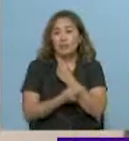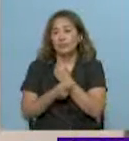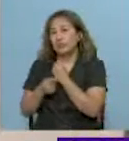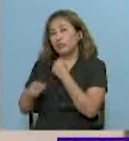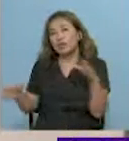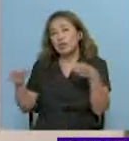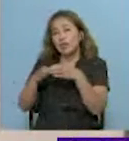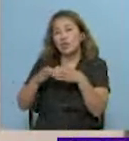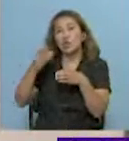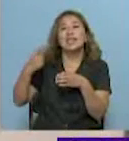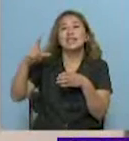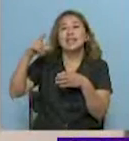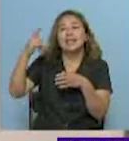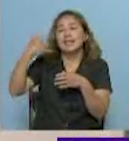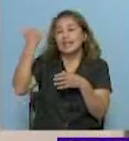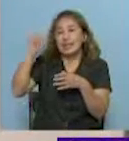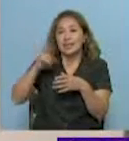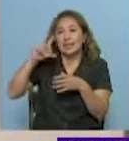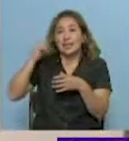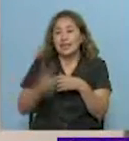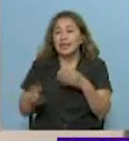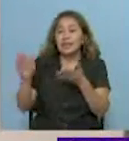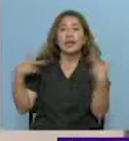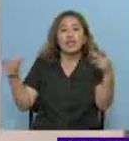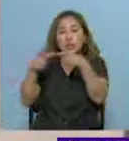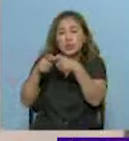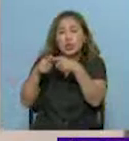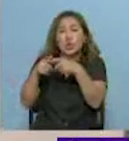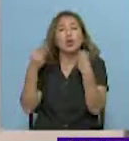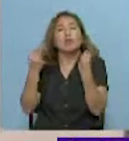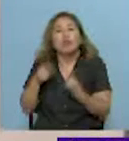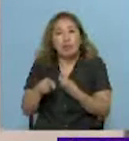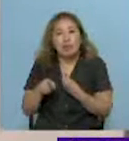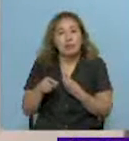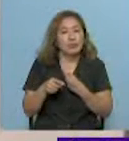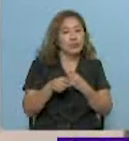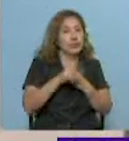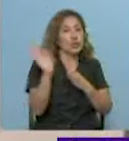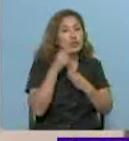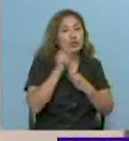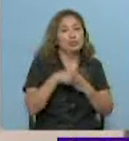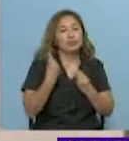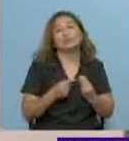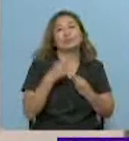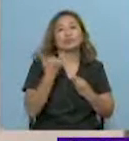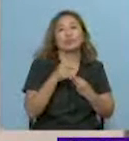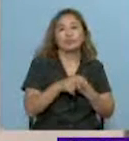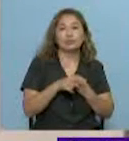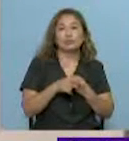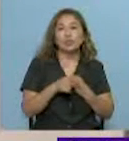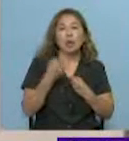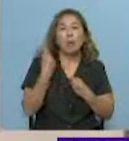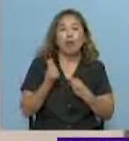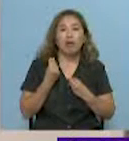el ministro cica de la producción cuál ha sido el resultado de esta reunión yo creo que parte de todo esto es decir también es decir para